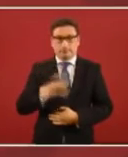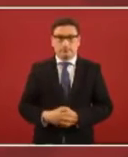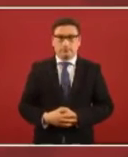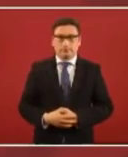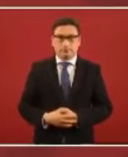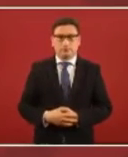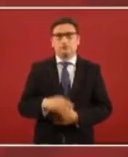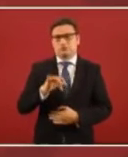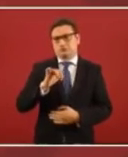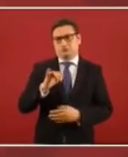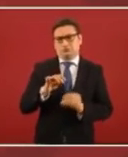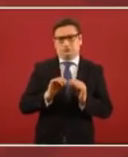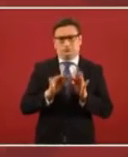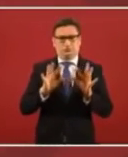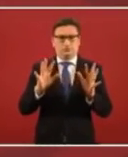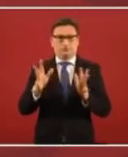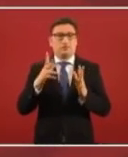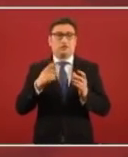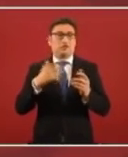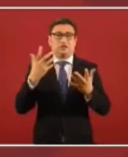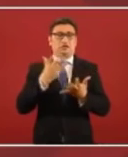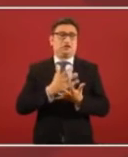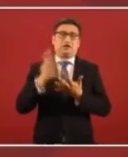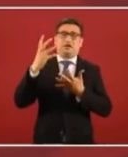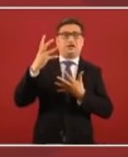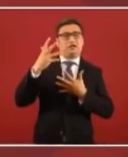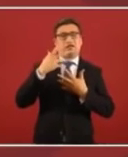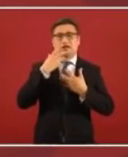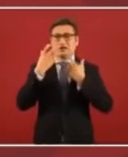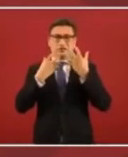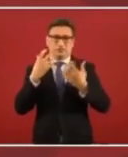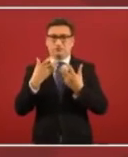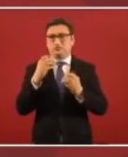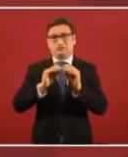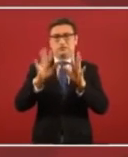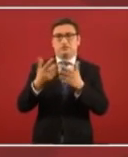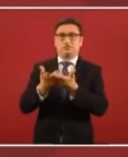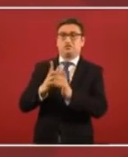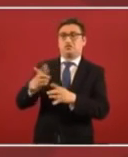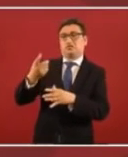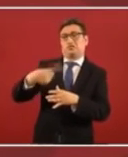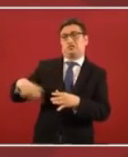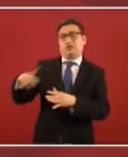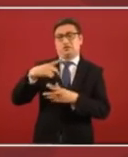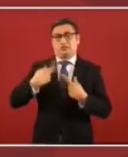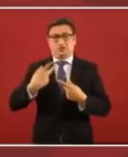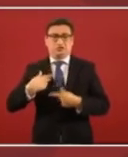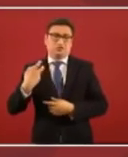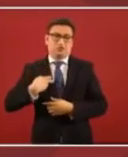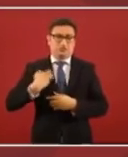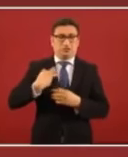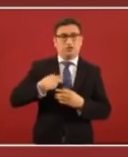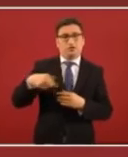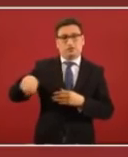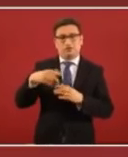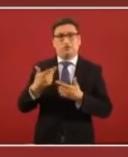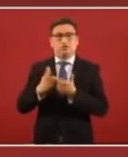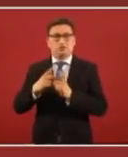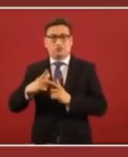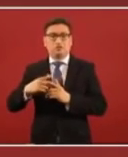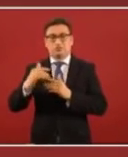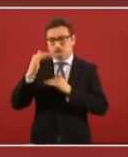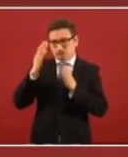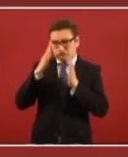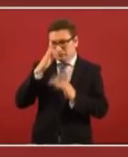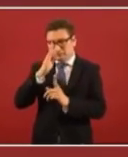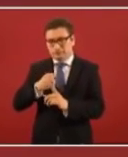Hicieron también un escándalo, ¿no? Nuestros adversarios, los conservadores.